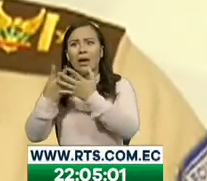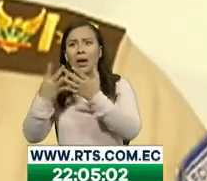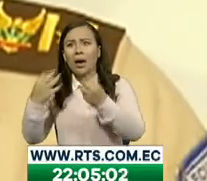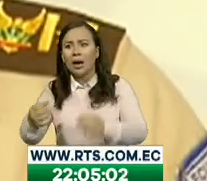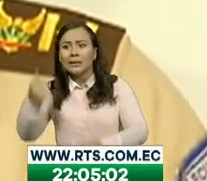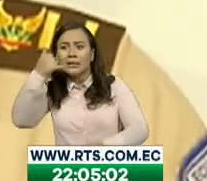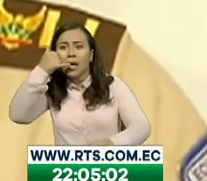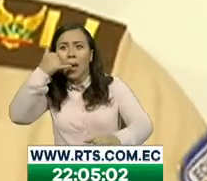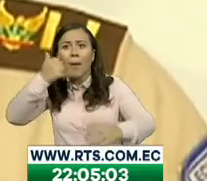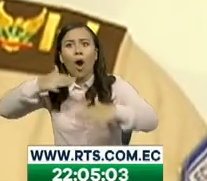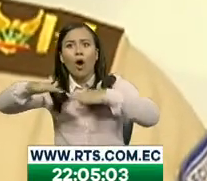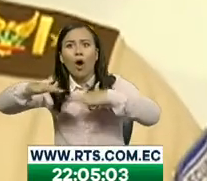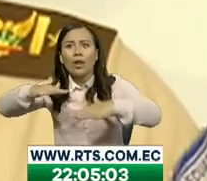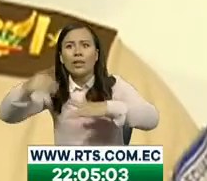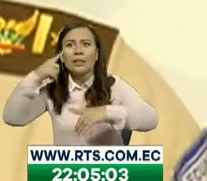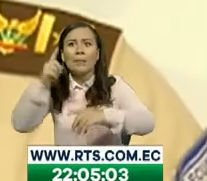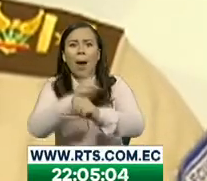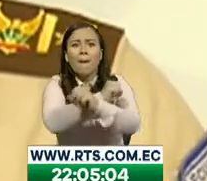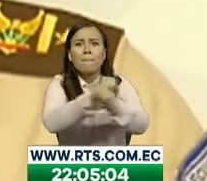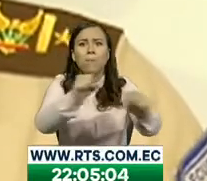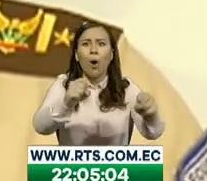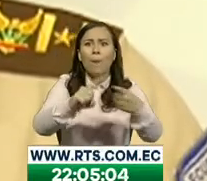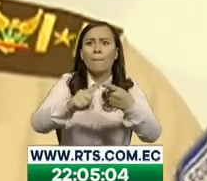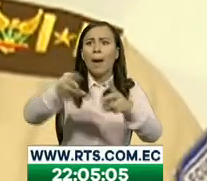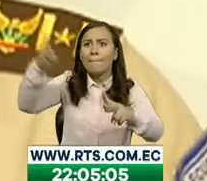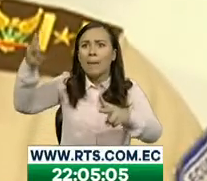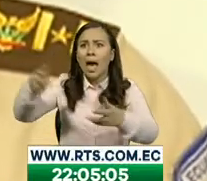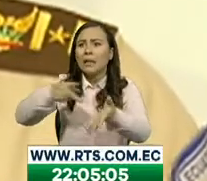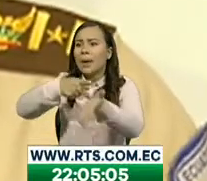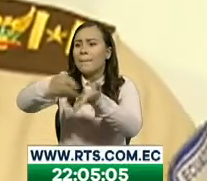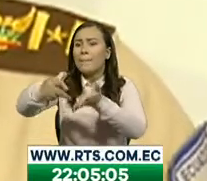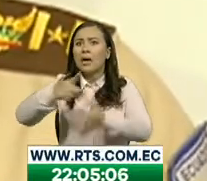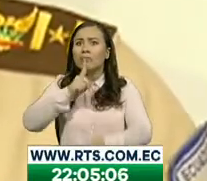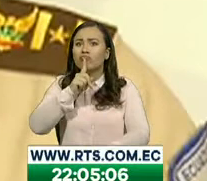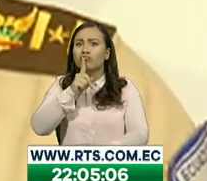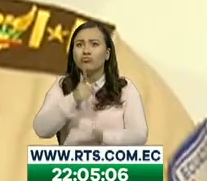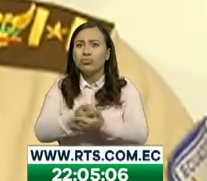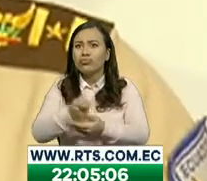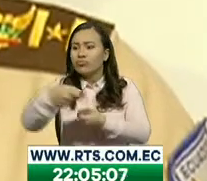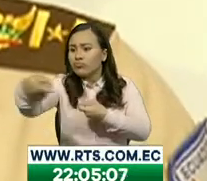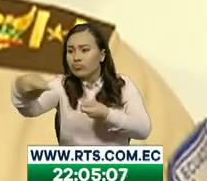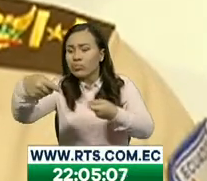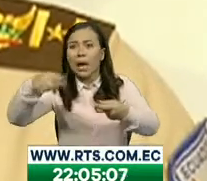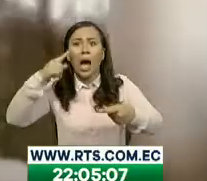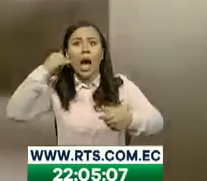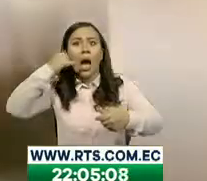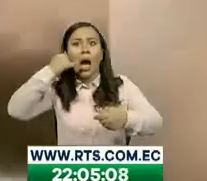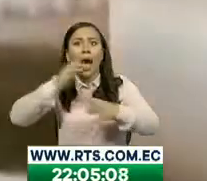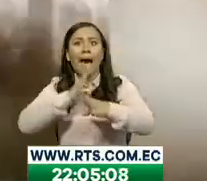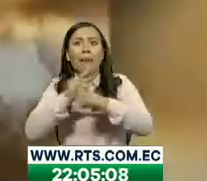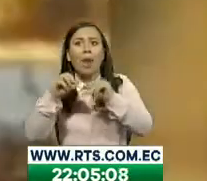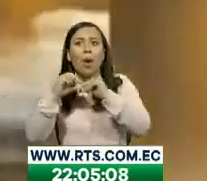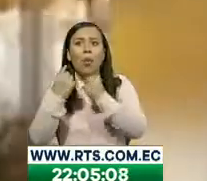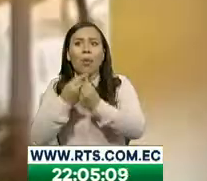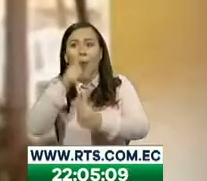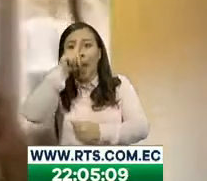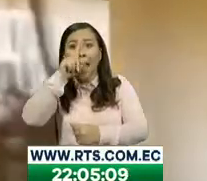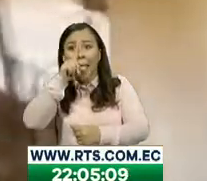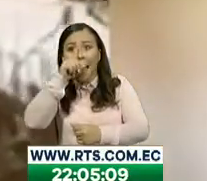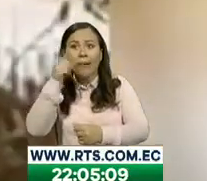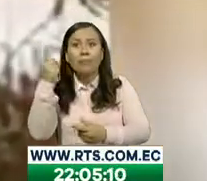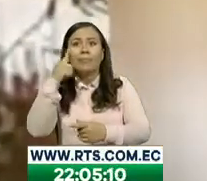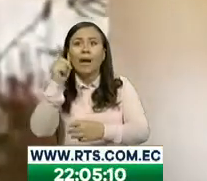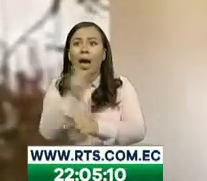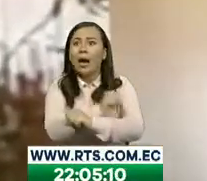de rehabilitación. Hay diferentes maneras en las que ellos hacen llegar sus disposiciones a su banda. Y